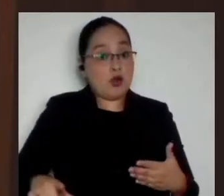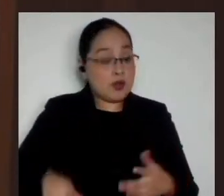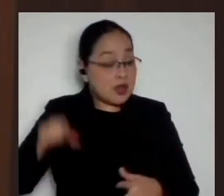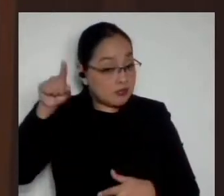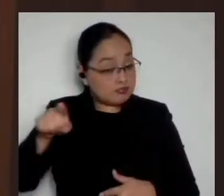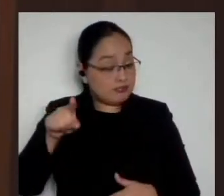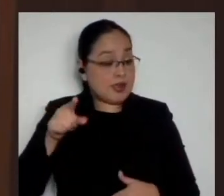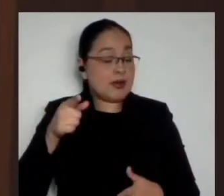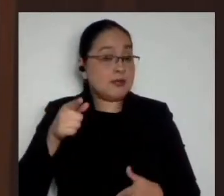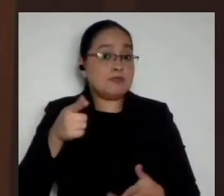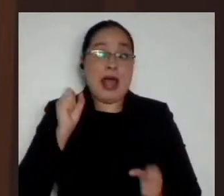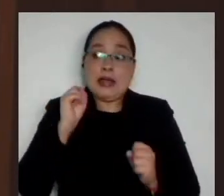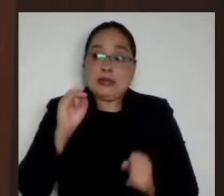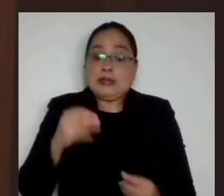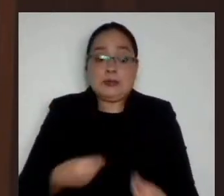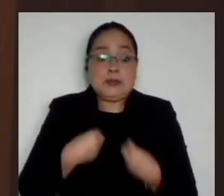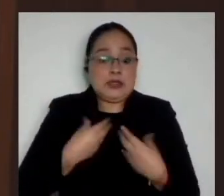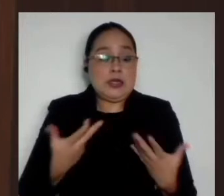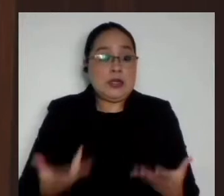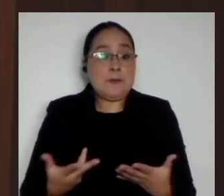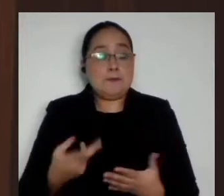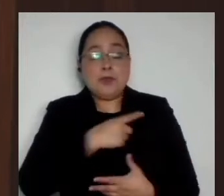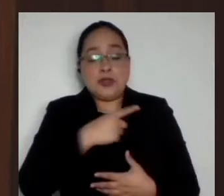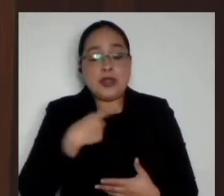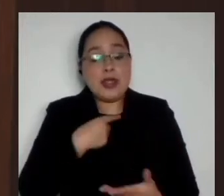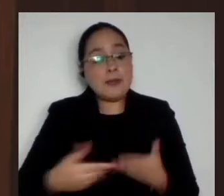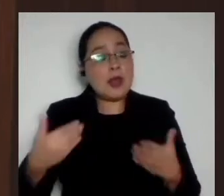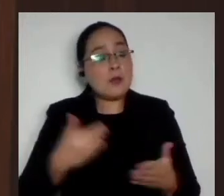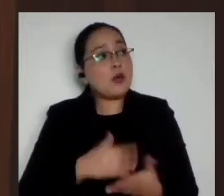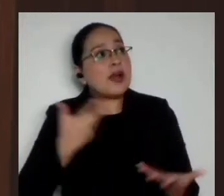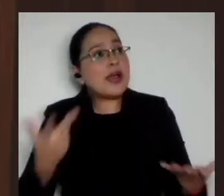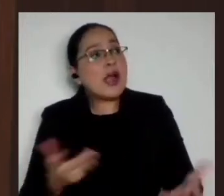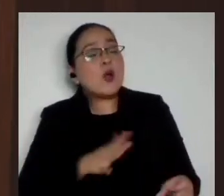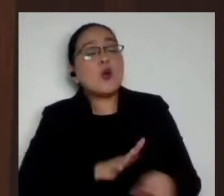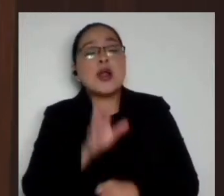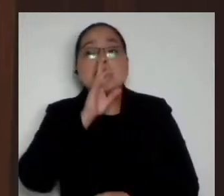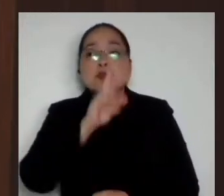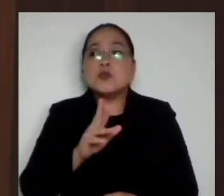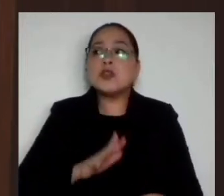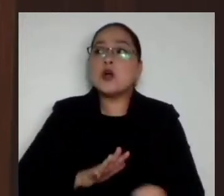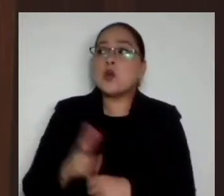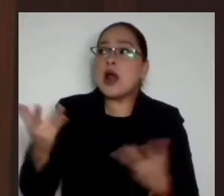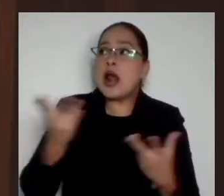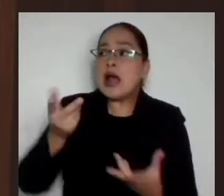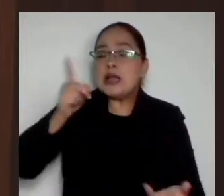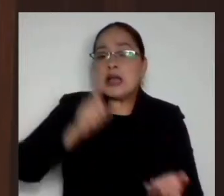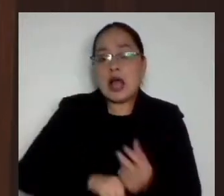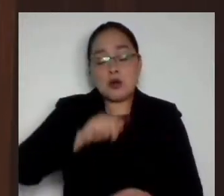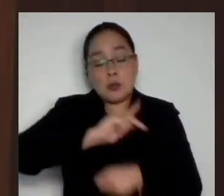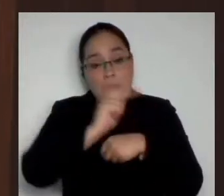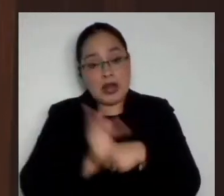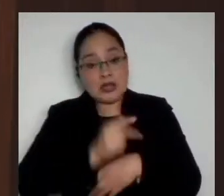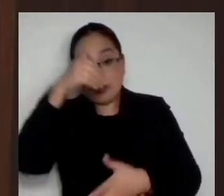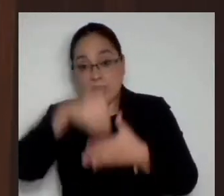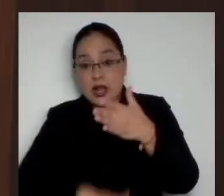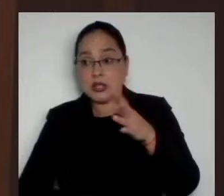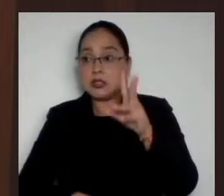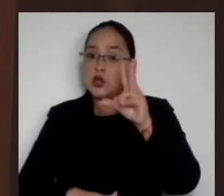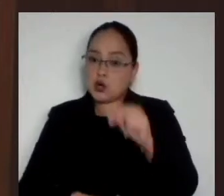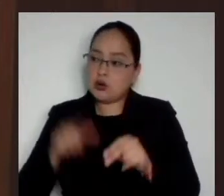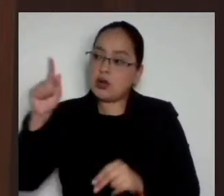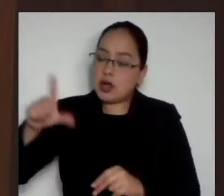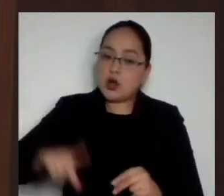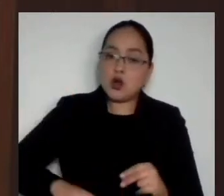respuestas concretas para evitar el naufragio del país. Y tiene que ver con